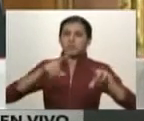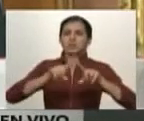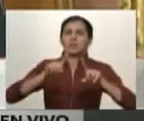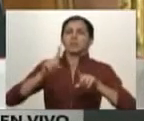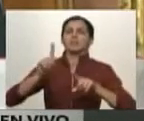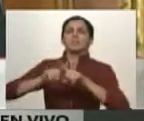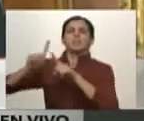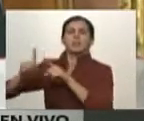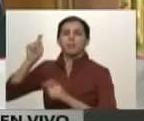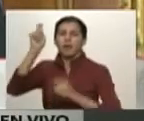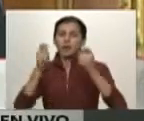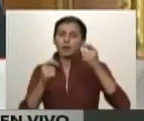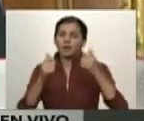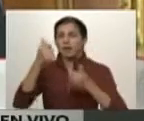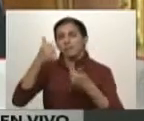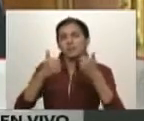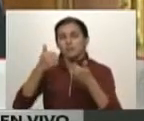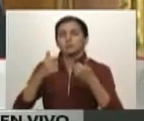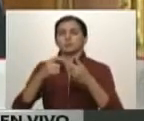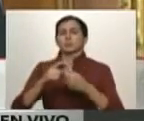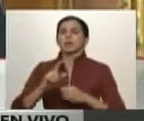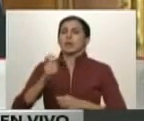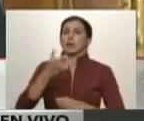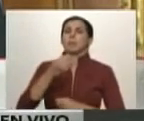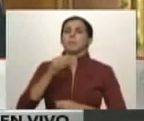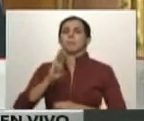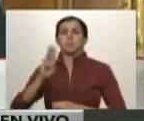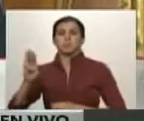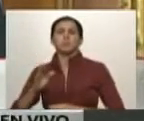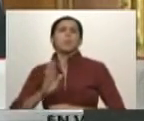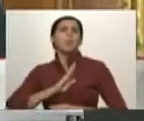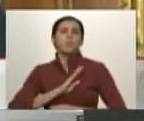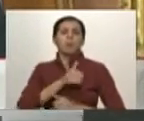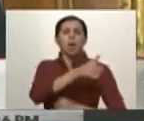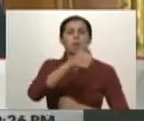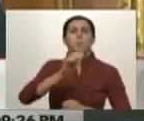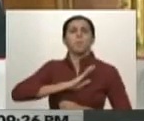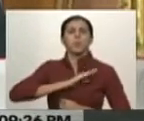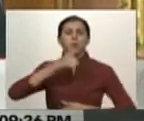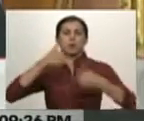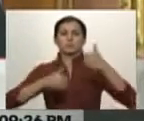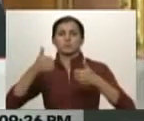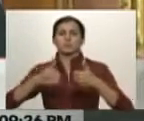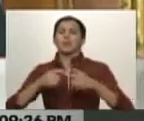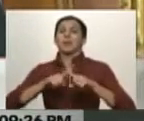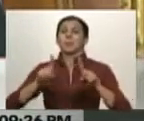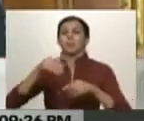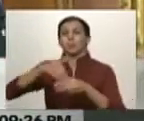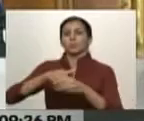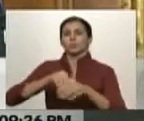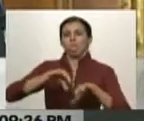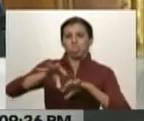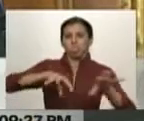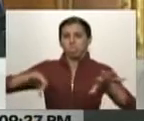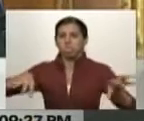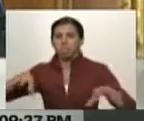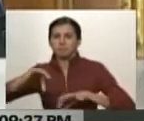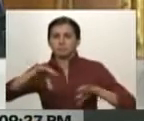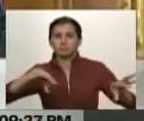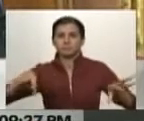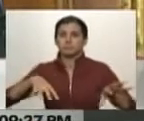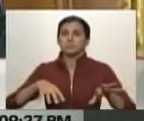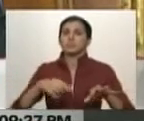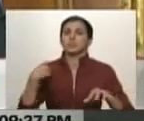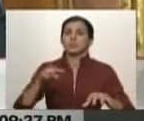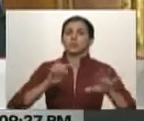varios partidos de gran poder lanzaron sus propios candidatos en la eficiencia del voto se dispersó y sacamos